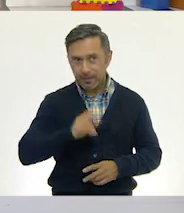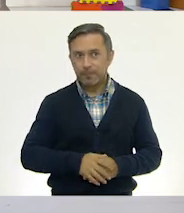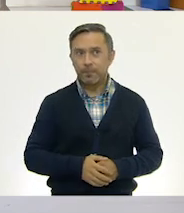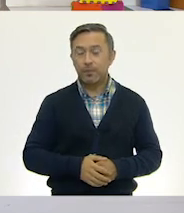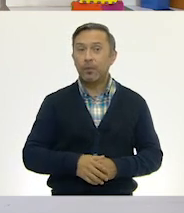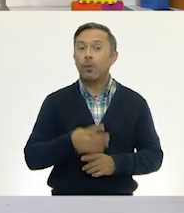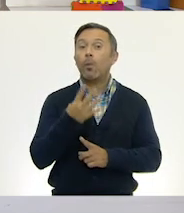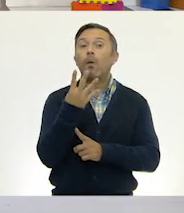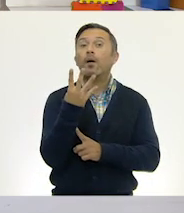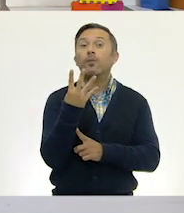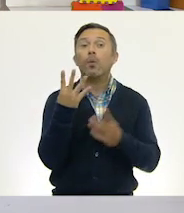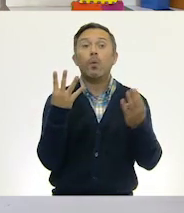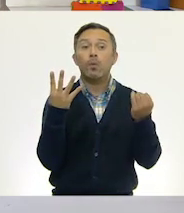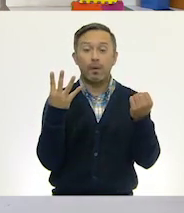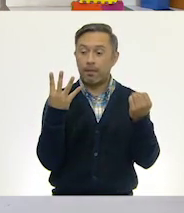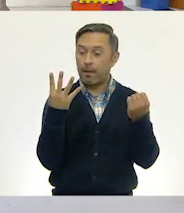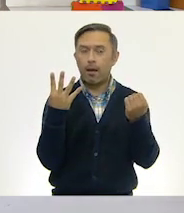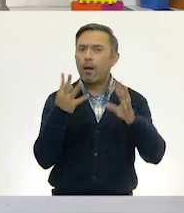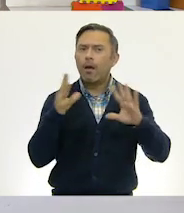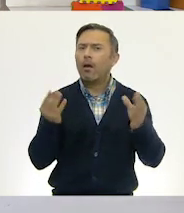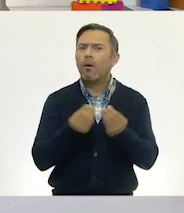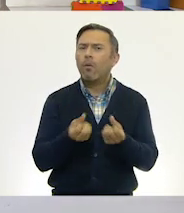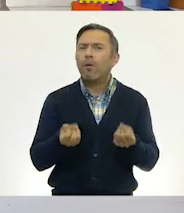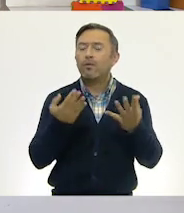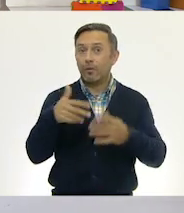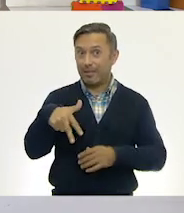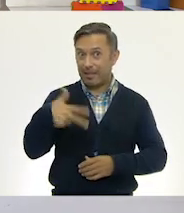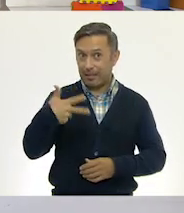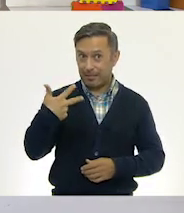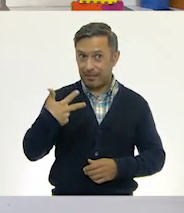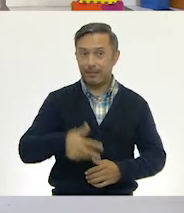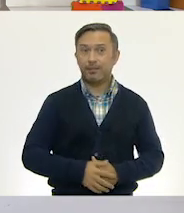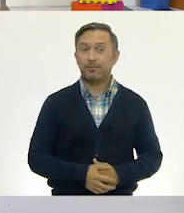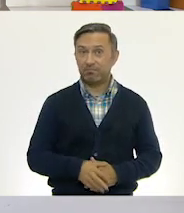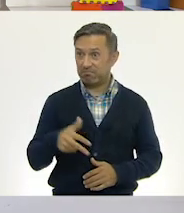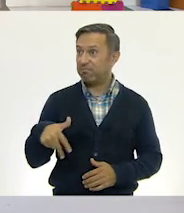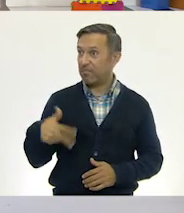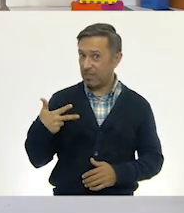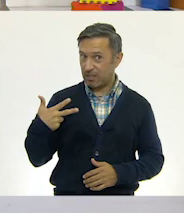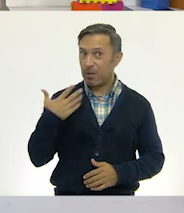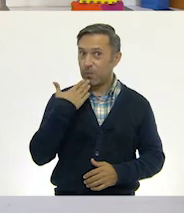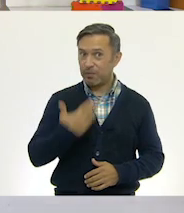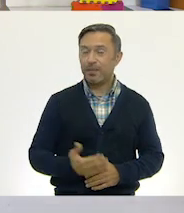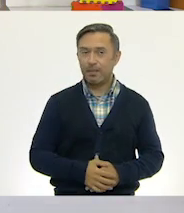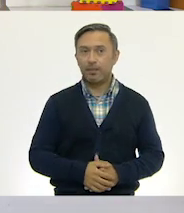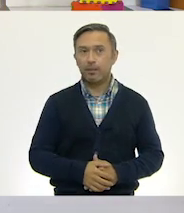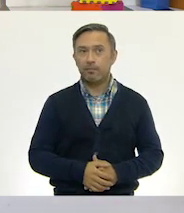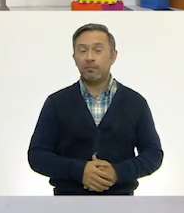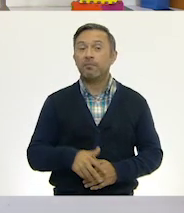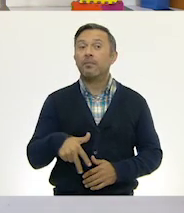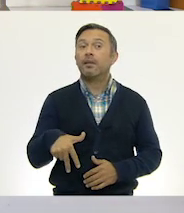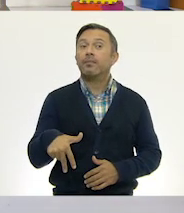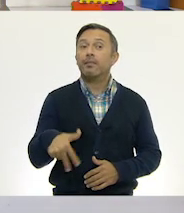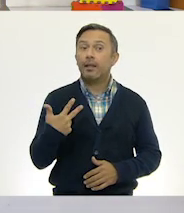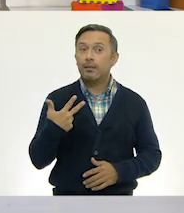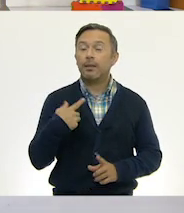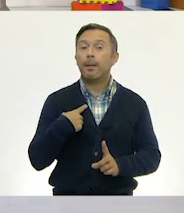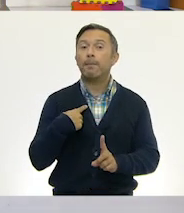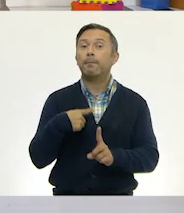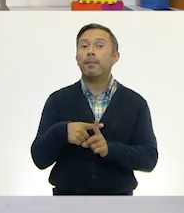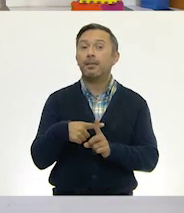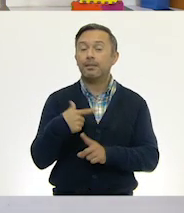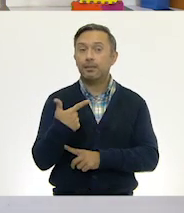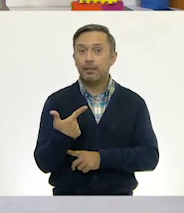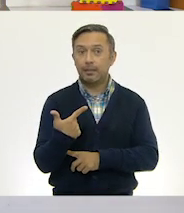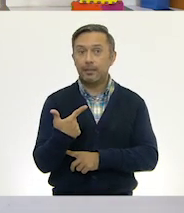4 más 9, ¿cuánto son es, Pili? 13. 13, muy bien. 13 más